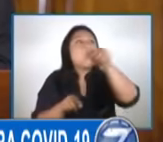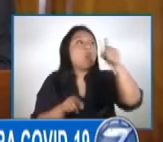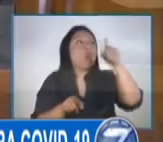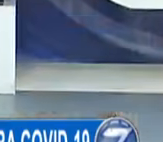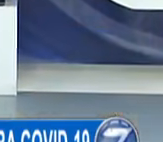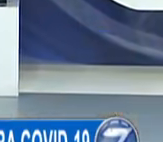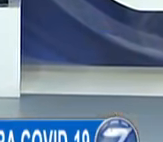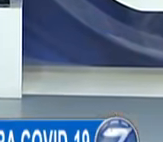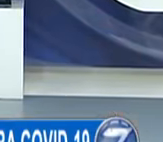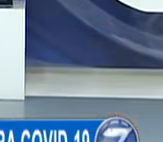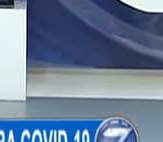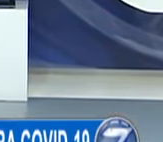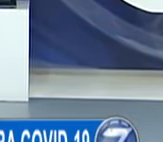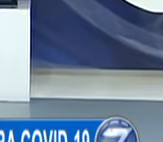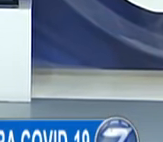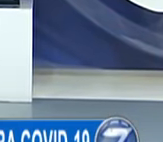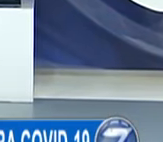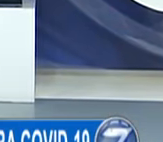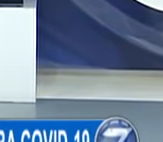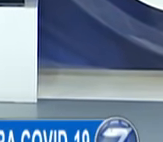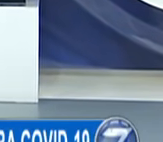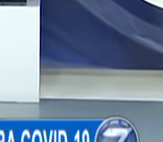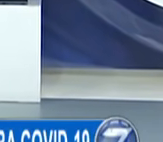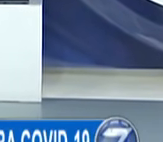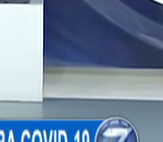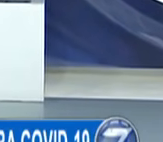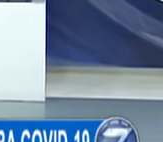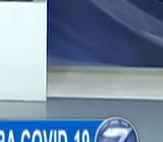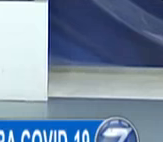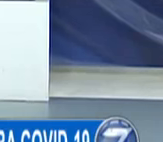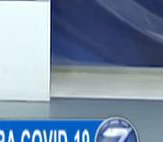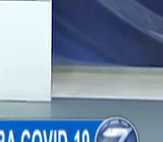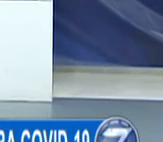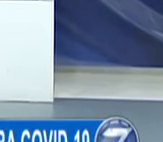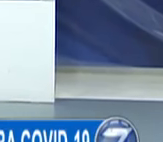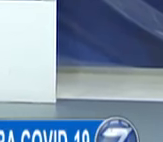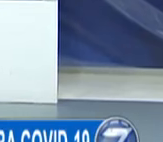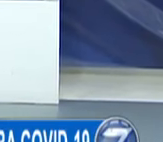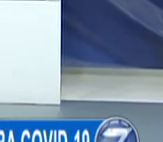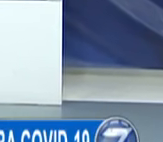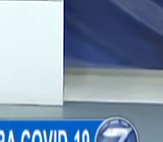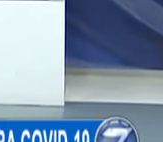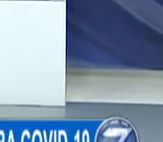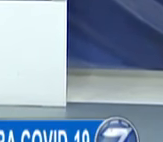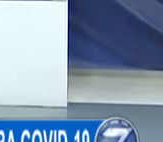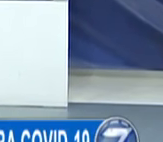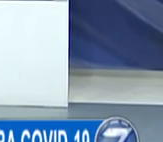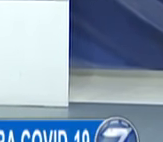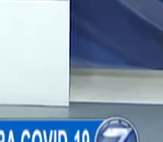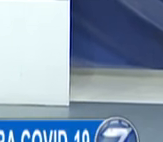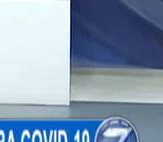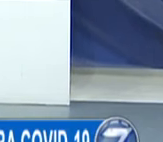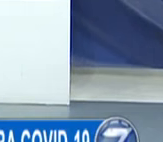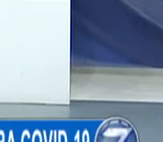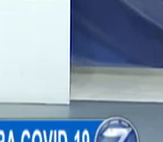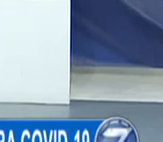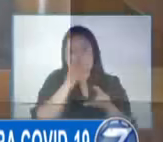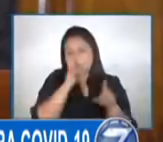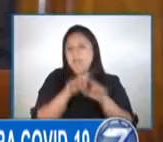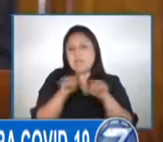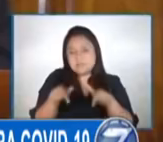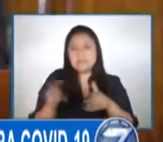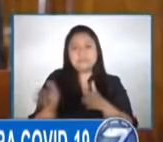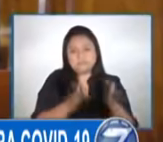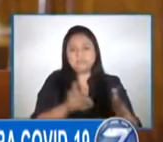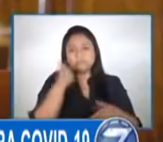mundo. Posteriormente, en su mensaje, el presidente hizo un llamado a todos los guatemaltecos a vacunarse.